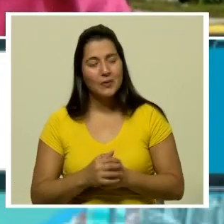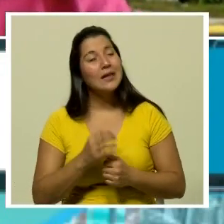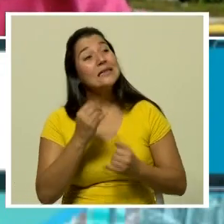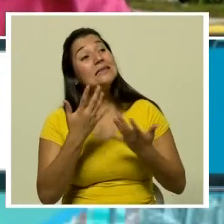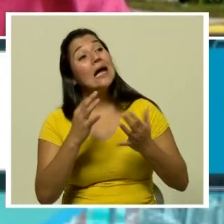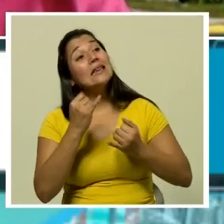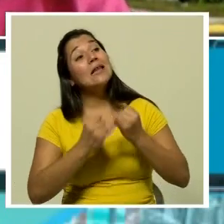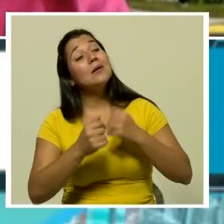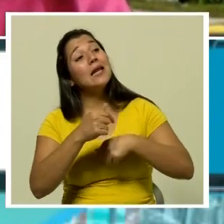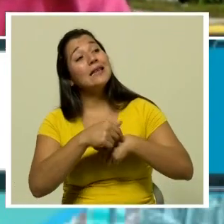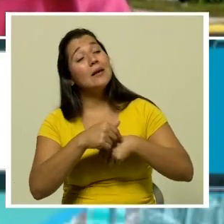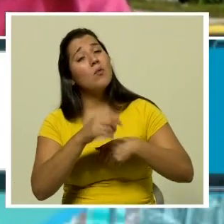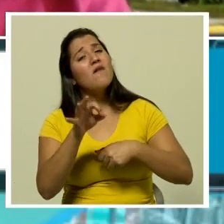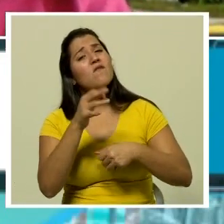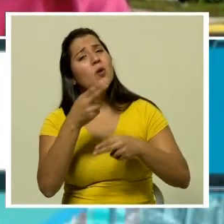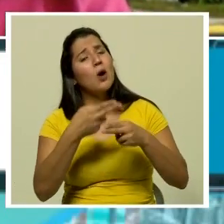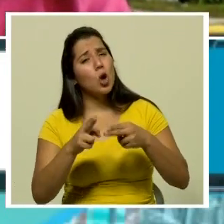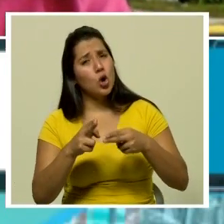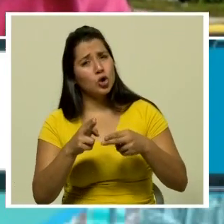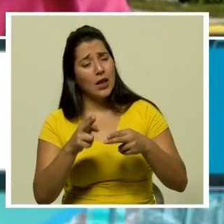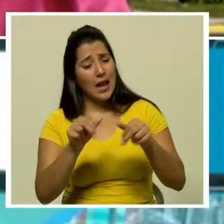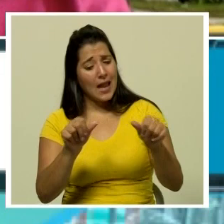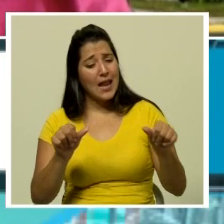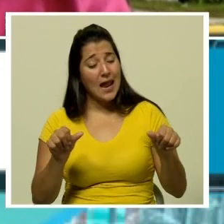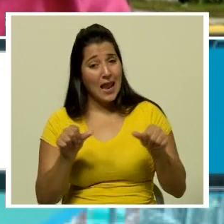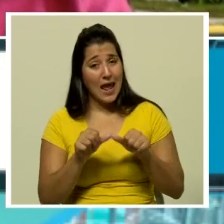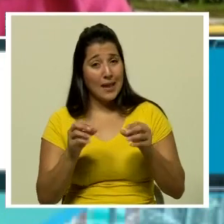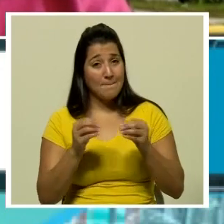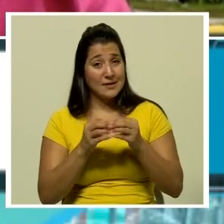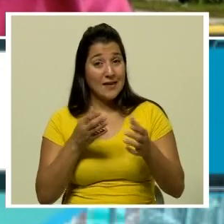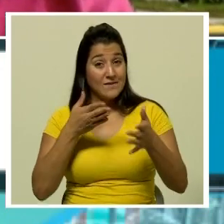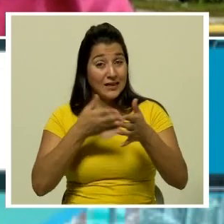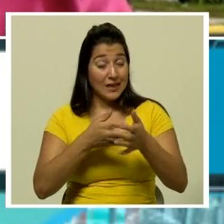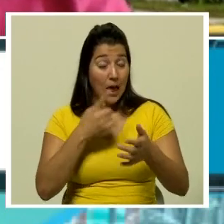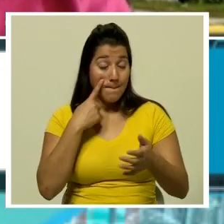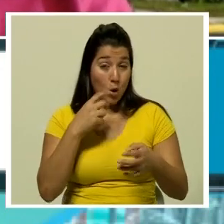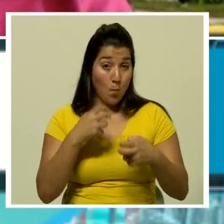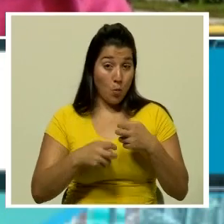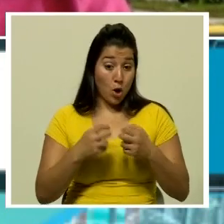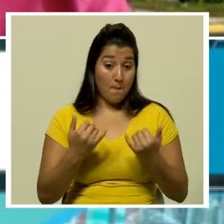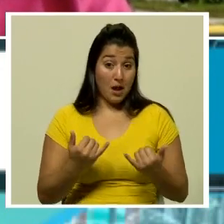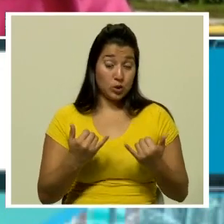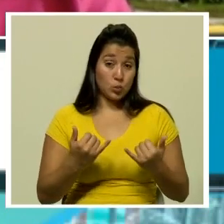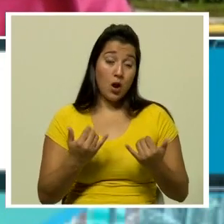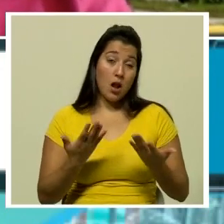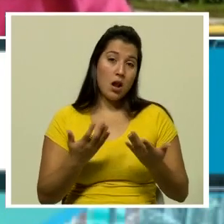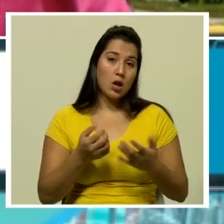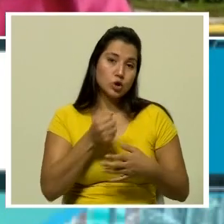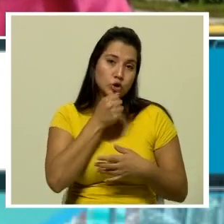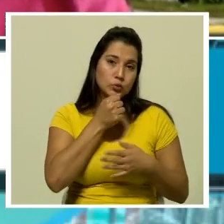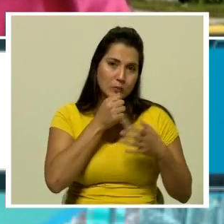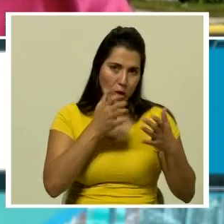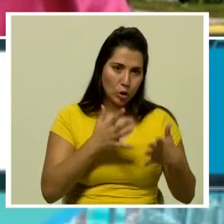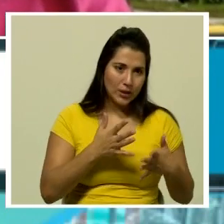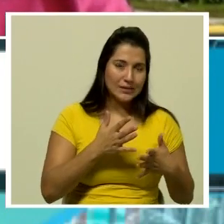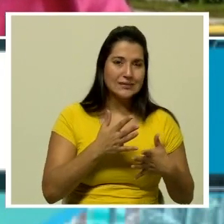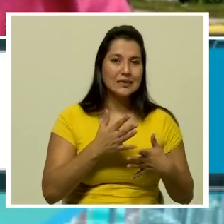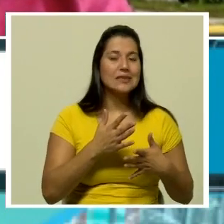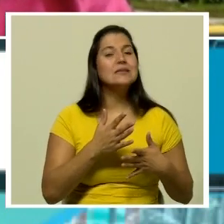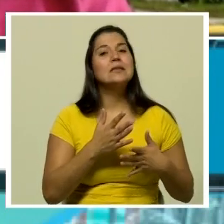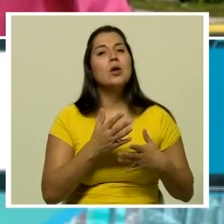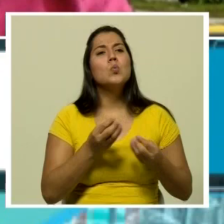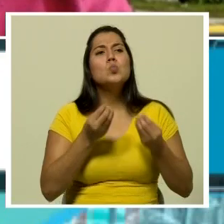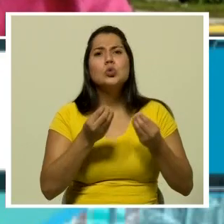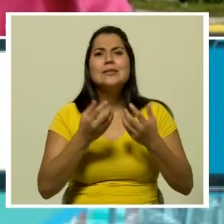De una manera muy breve, uno de los sectores más golpeados por la crisis son los medios de comunicación. Muchas empresas despidieron